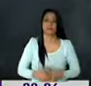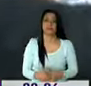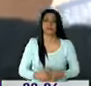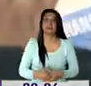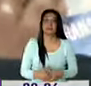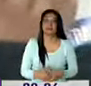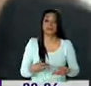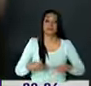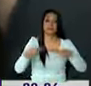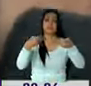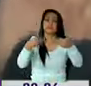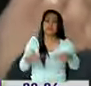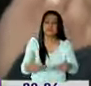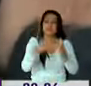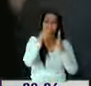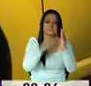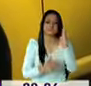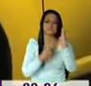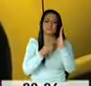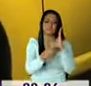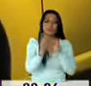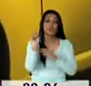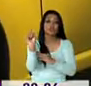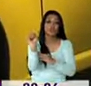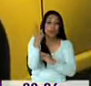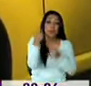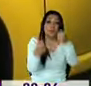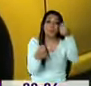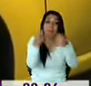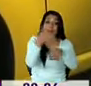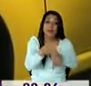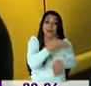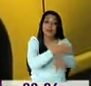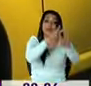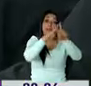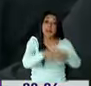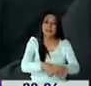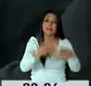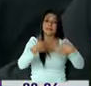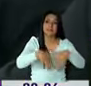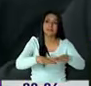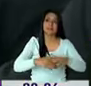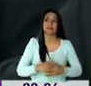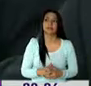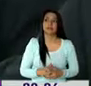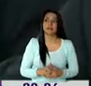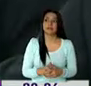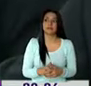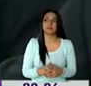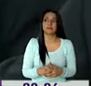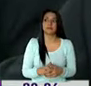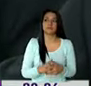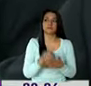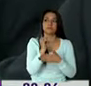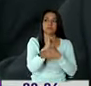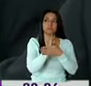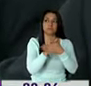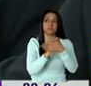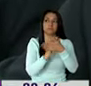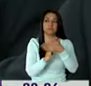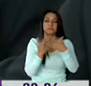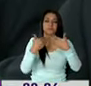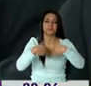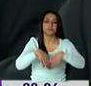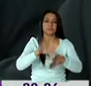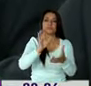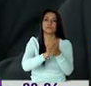Estos se entregarán mediante un cronograma y solo a los vehículos que ya hayan pasado la revisión. El calendario está diseñado para que esto termine